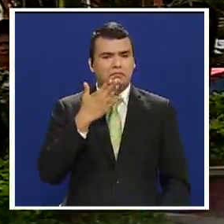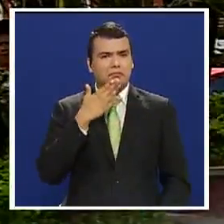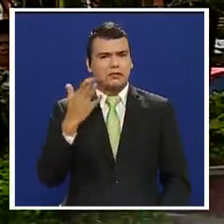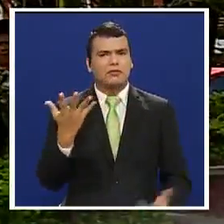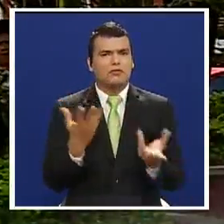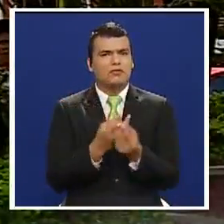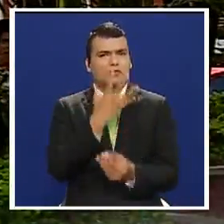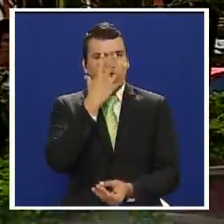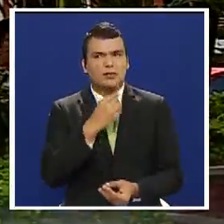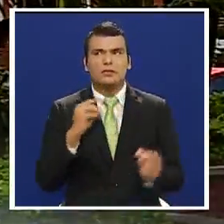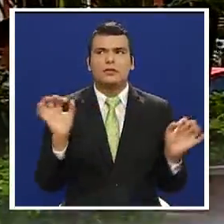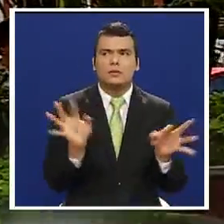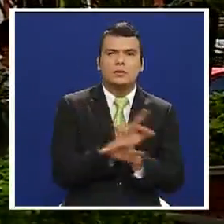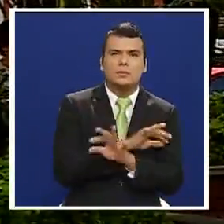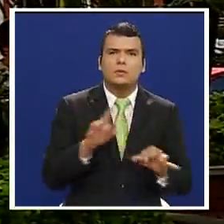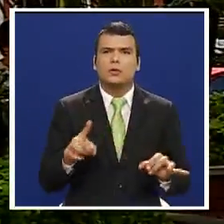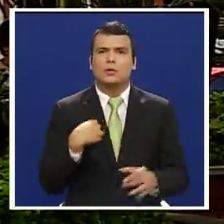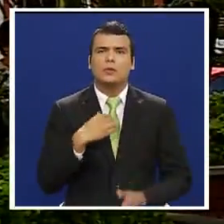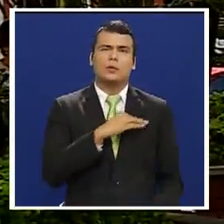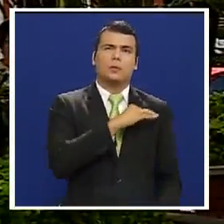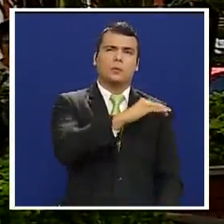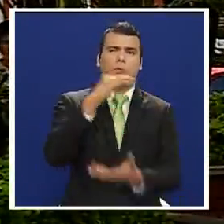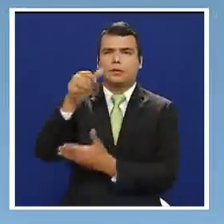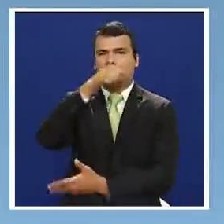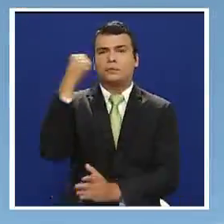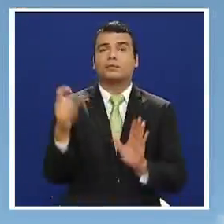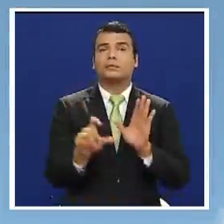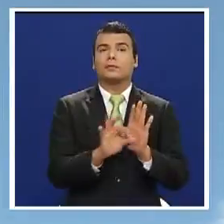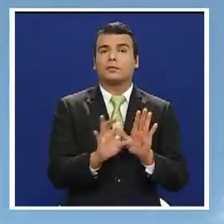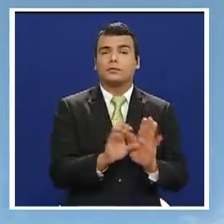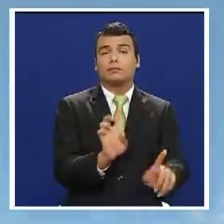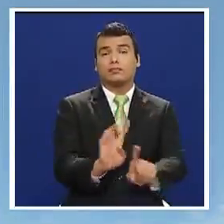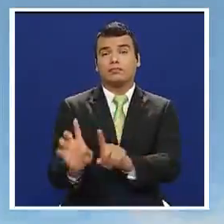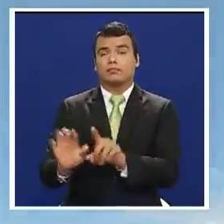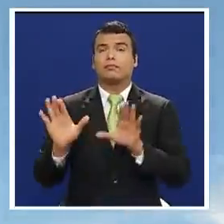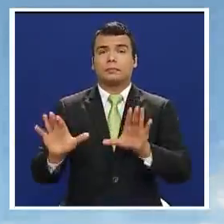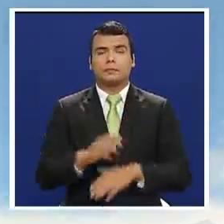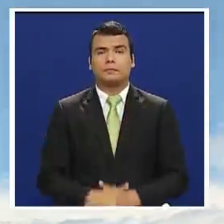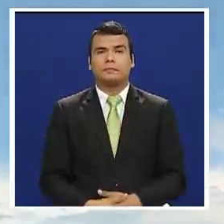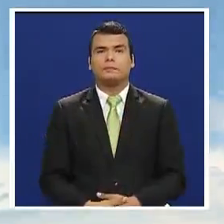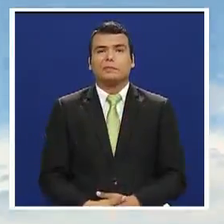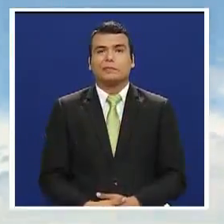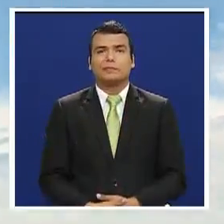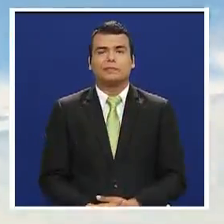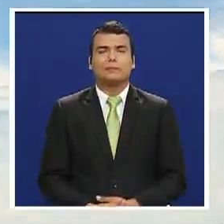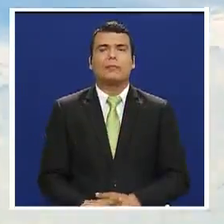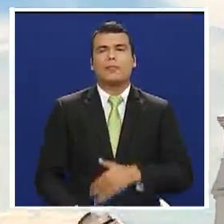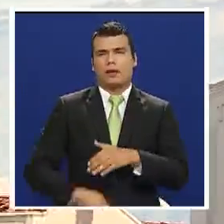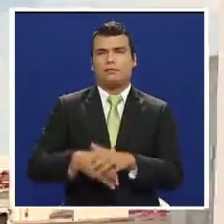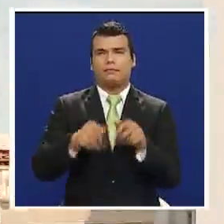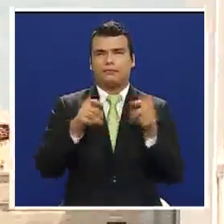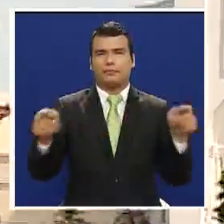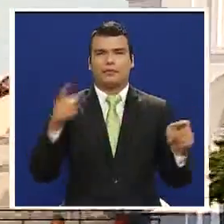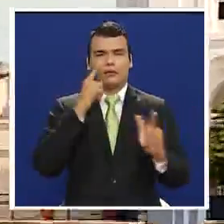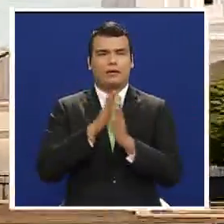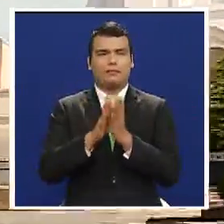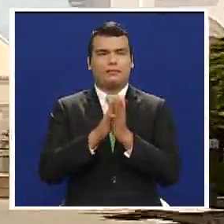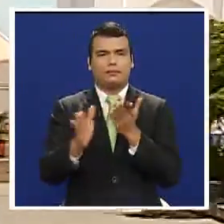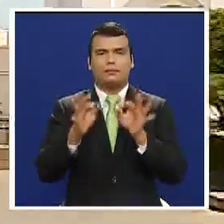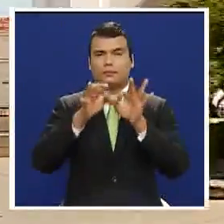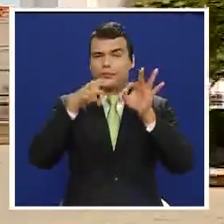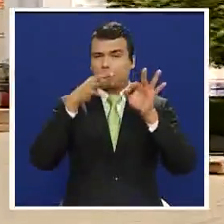unas pandillitas aquí, han estado robando. También hay un robo por allí en una revoltería. Según las autoridades, la cifra de delitos se mantiene